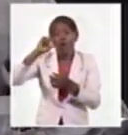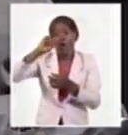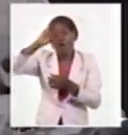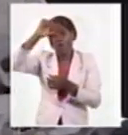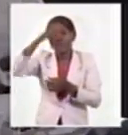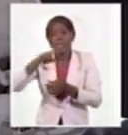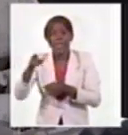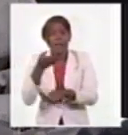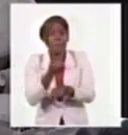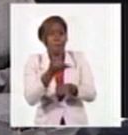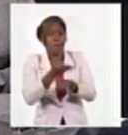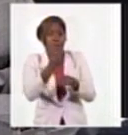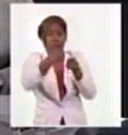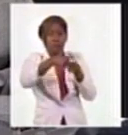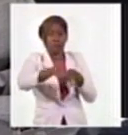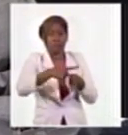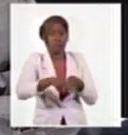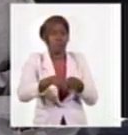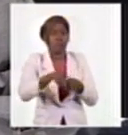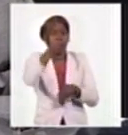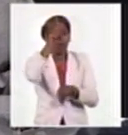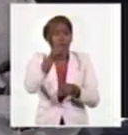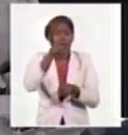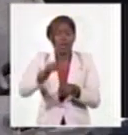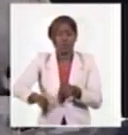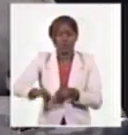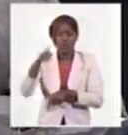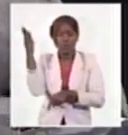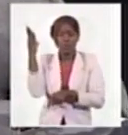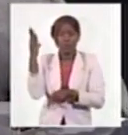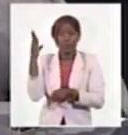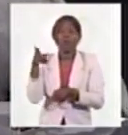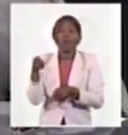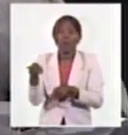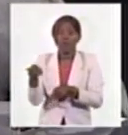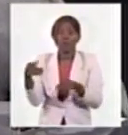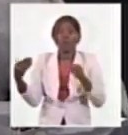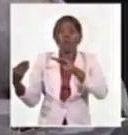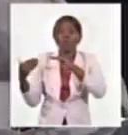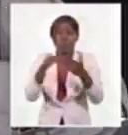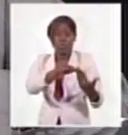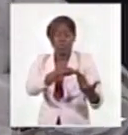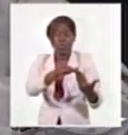sabe todavía dónde va a llegar. Recientemente los polacos han acudido a Estados Unidos